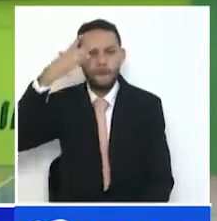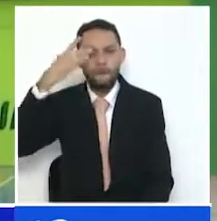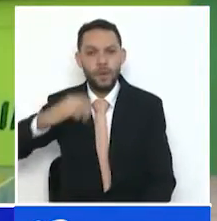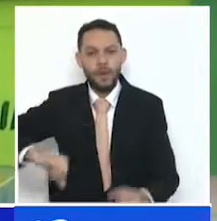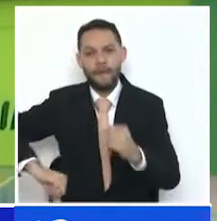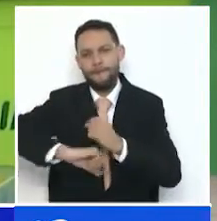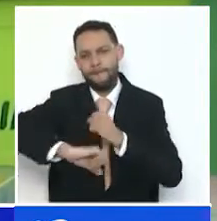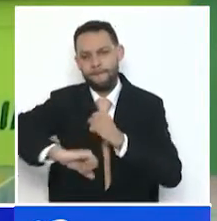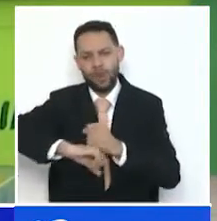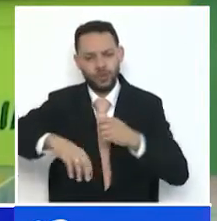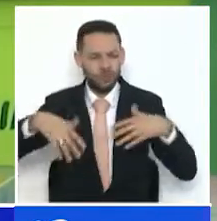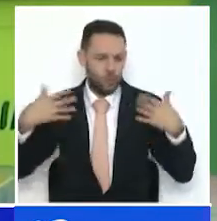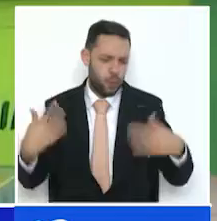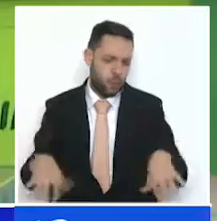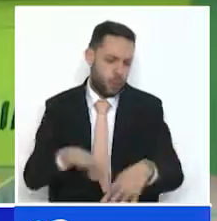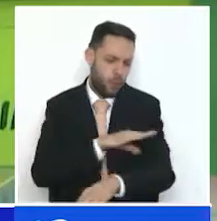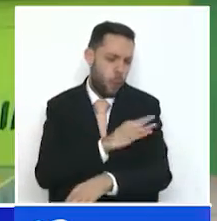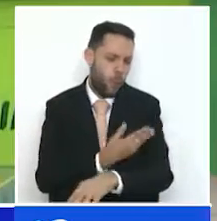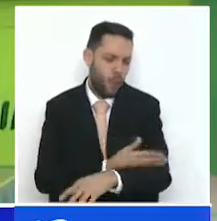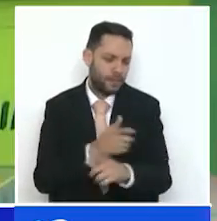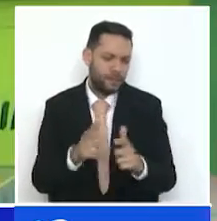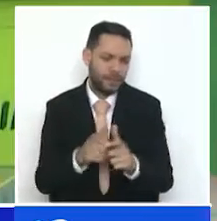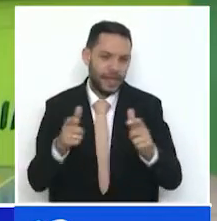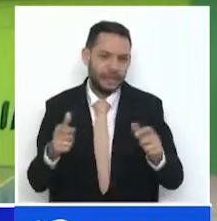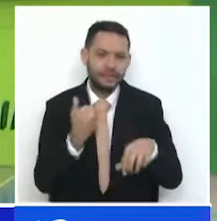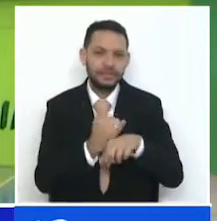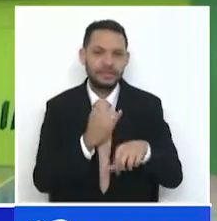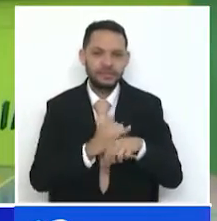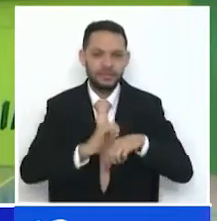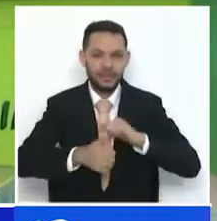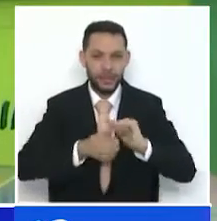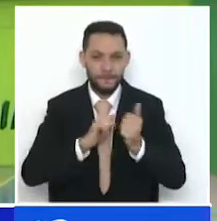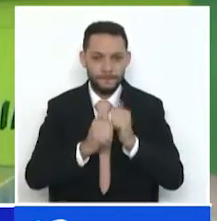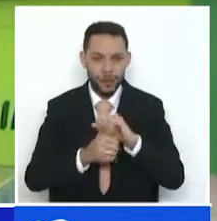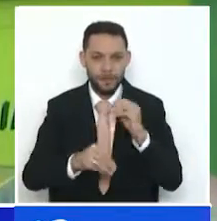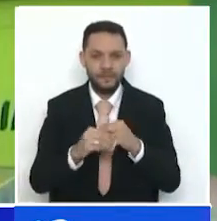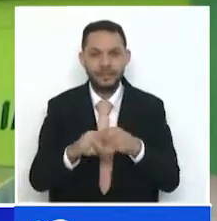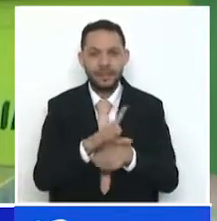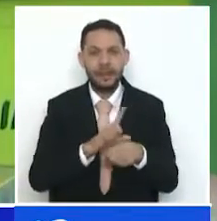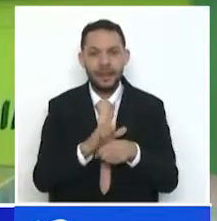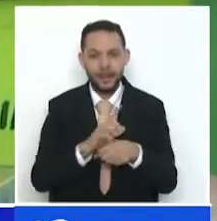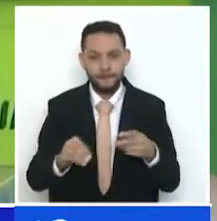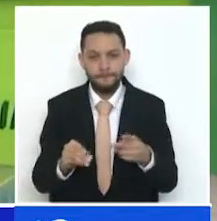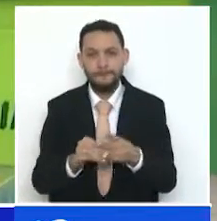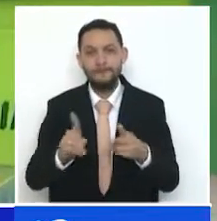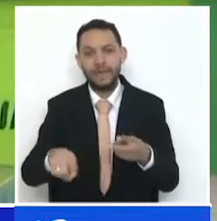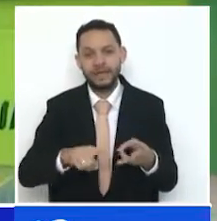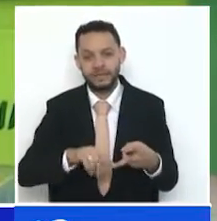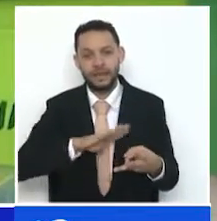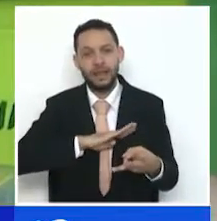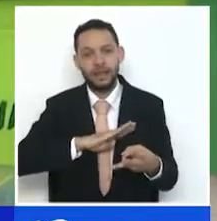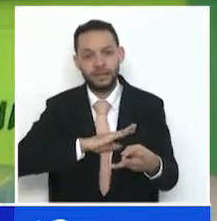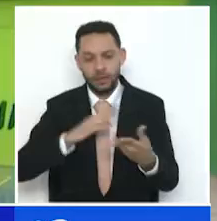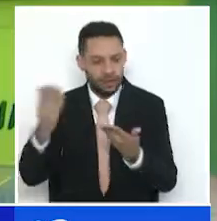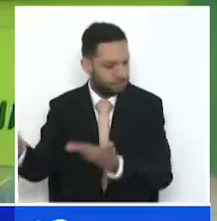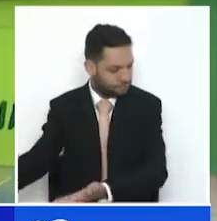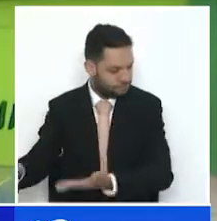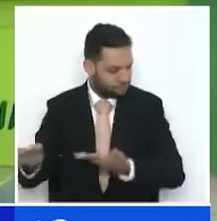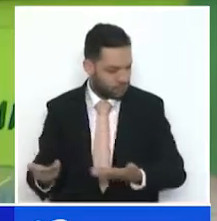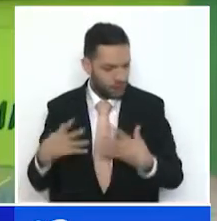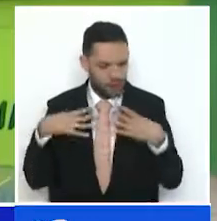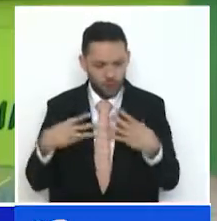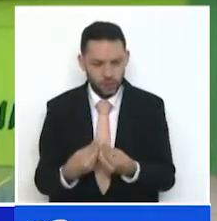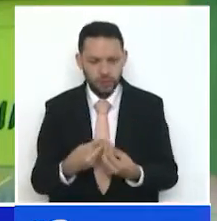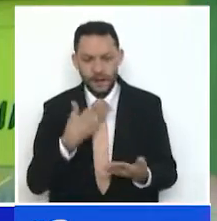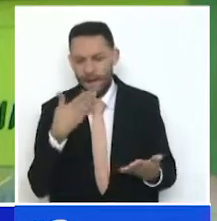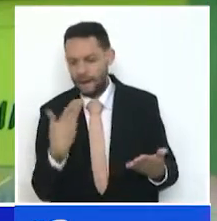grande del INDERA, de la Liga de Voleibol y de la Alcaldía directamente. Y esto para nosotros